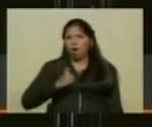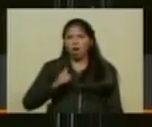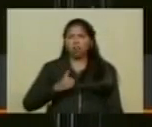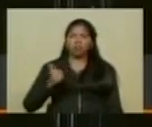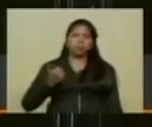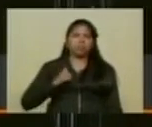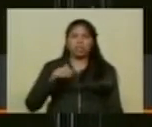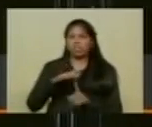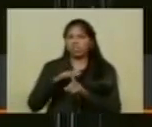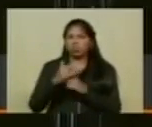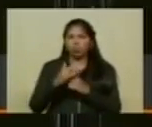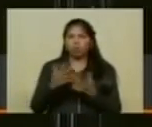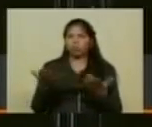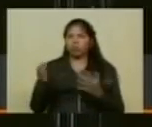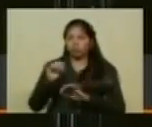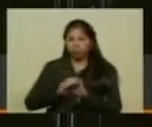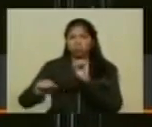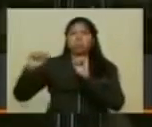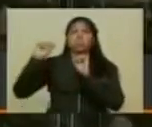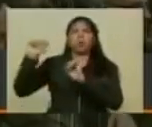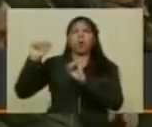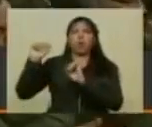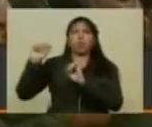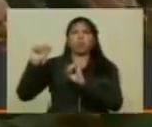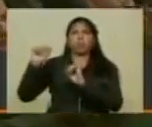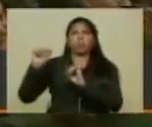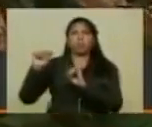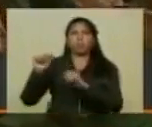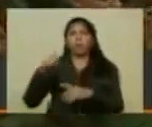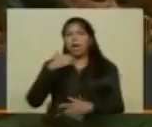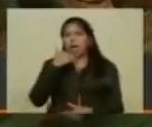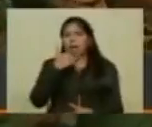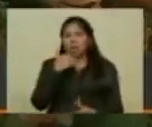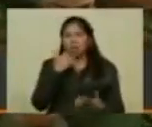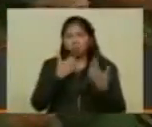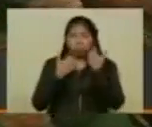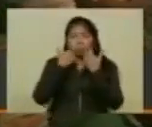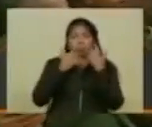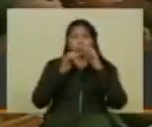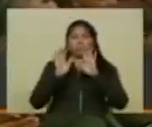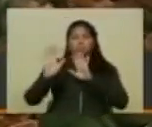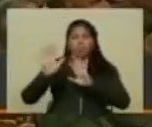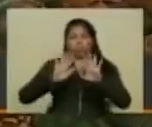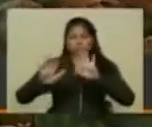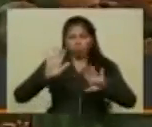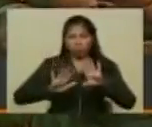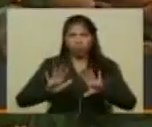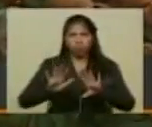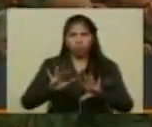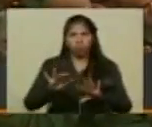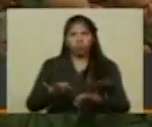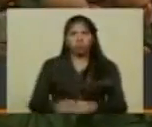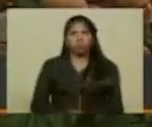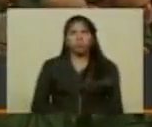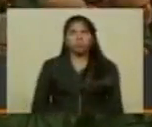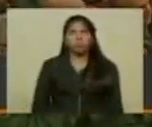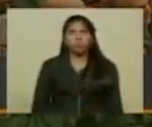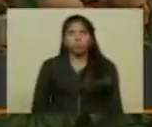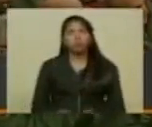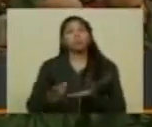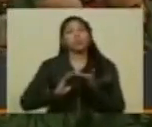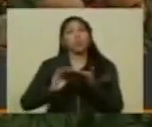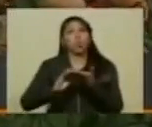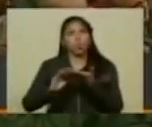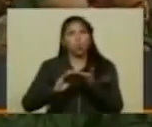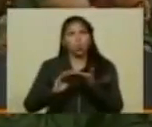dificultad, cualquier obstáculo, cualquier agresión que se nos presente, y para que